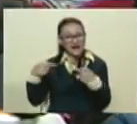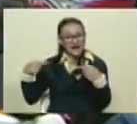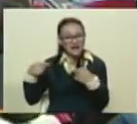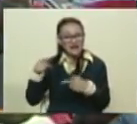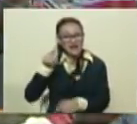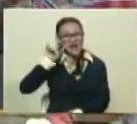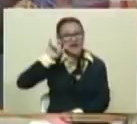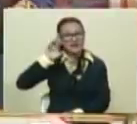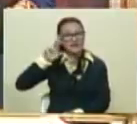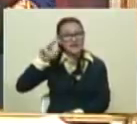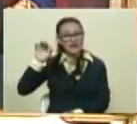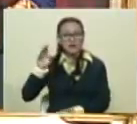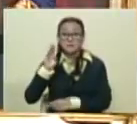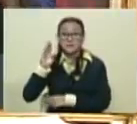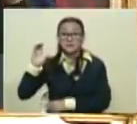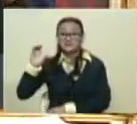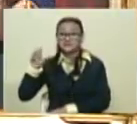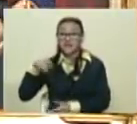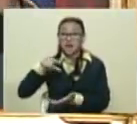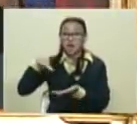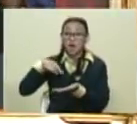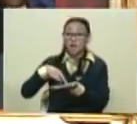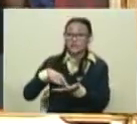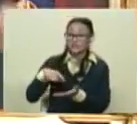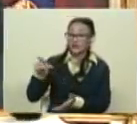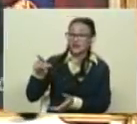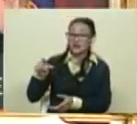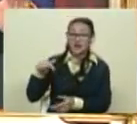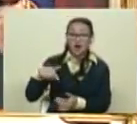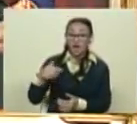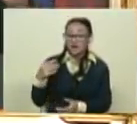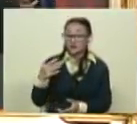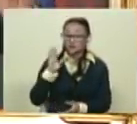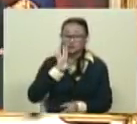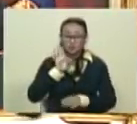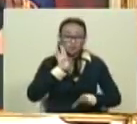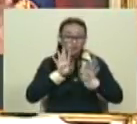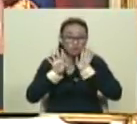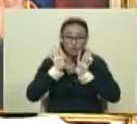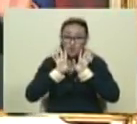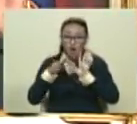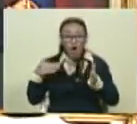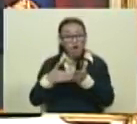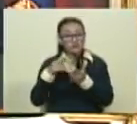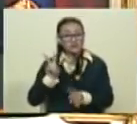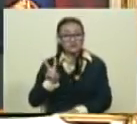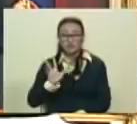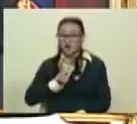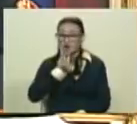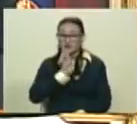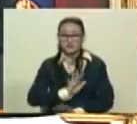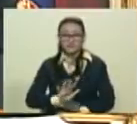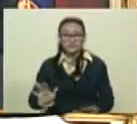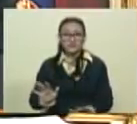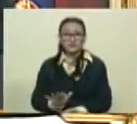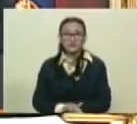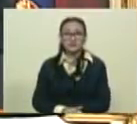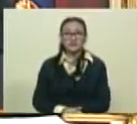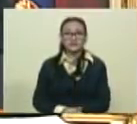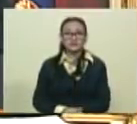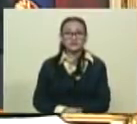la BBC de Londres no jugaba un papel tan asqueroso como está jugando hoy contra Venezuela, entre otras